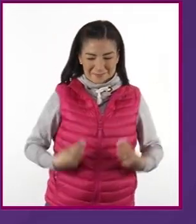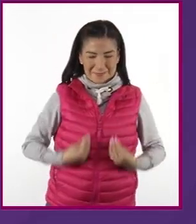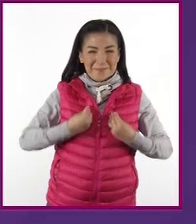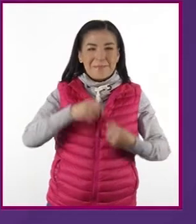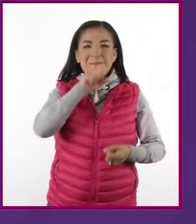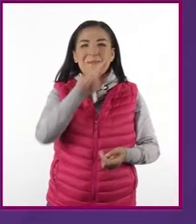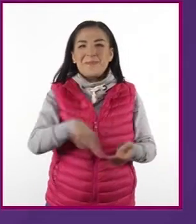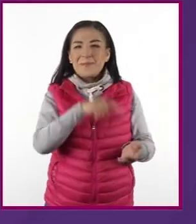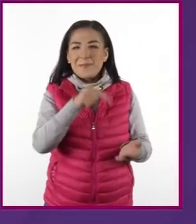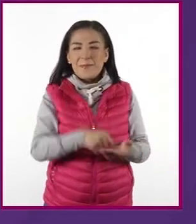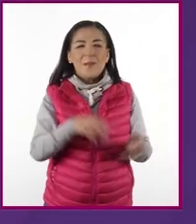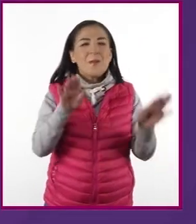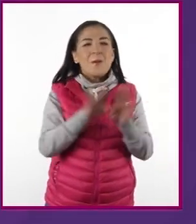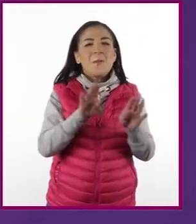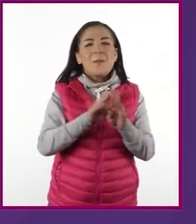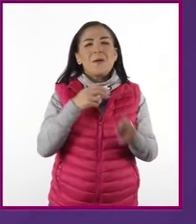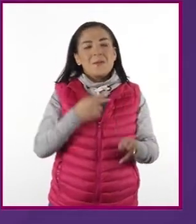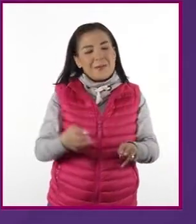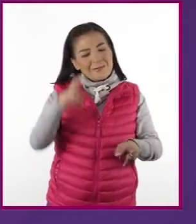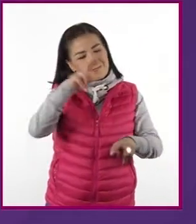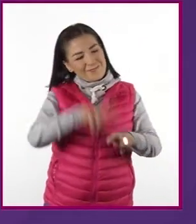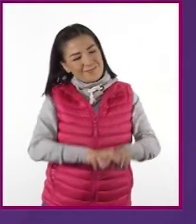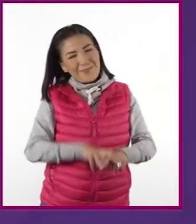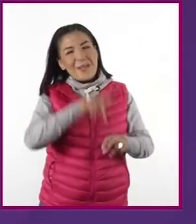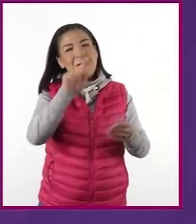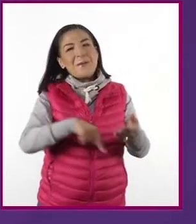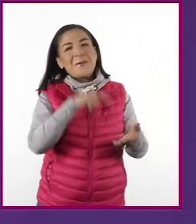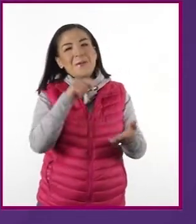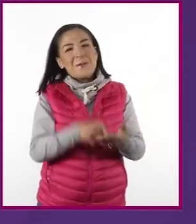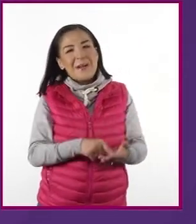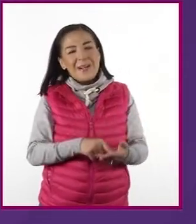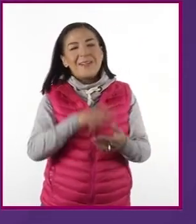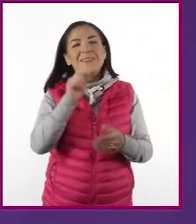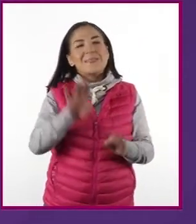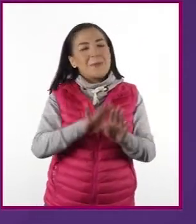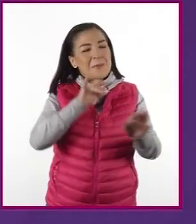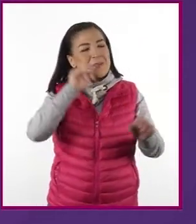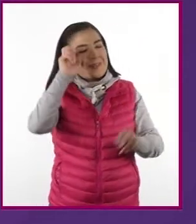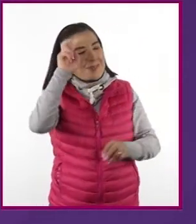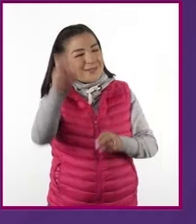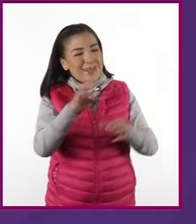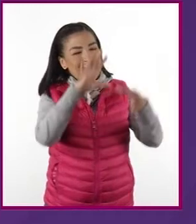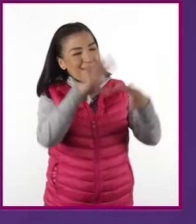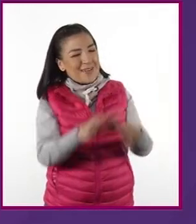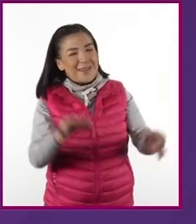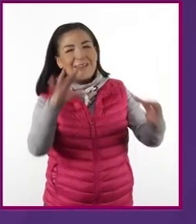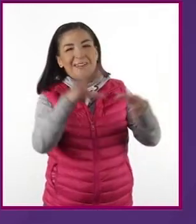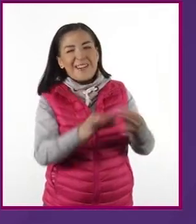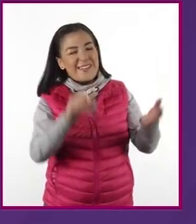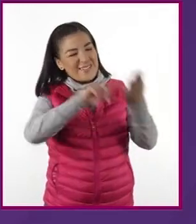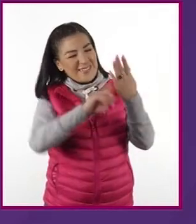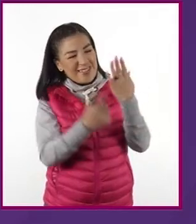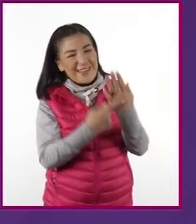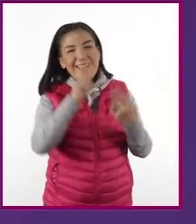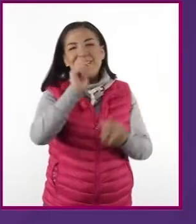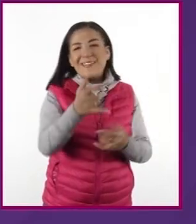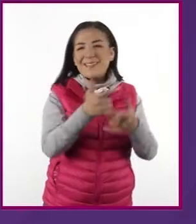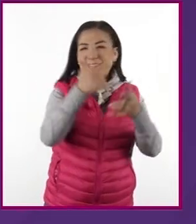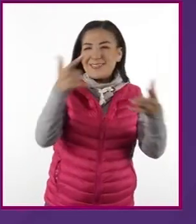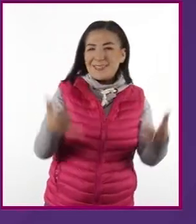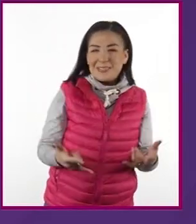sus espacios, en sus rincones, en su ambiente. Y si ese lugar es un